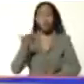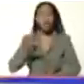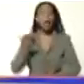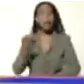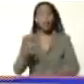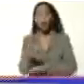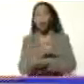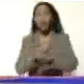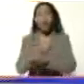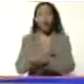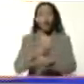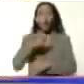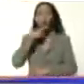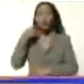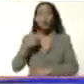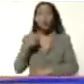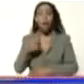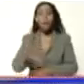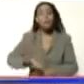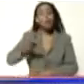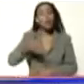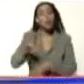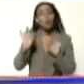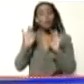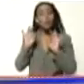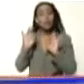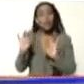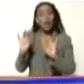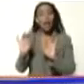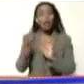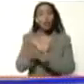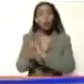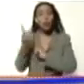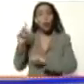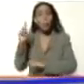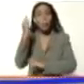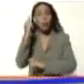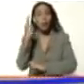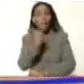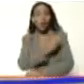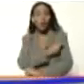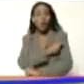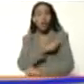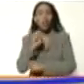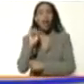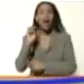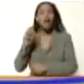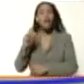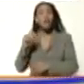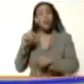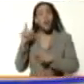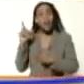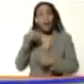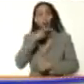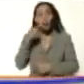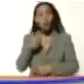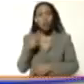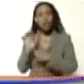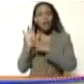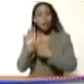gobierno ruso particularmente en lo que refiere al envío de las primeras dosis de la vacuna Sputnik V lo que